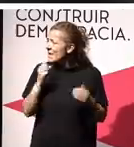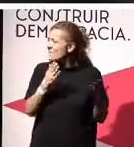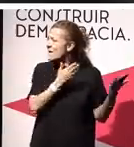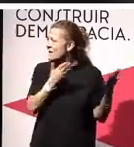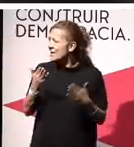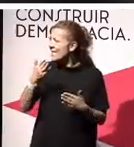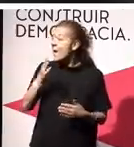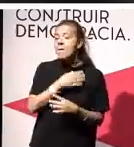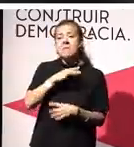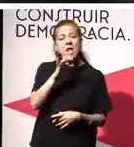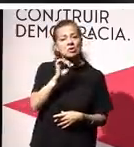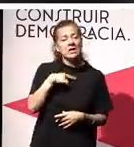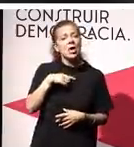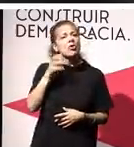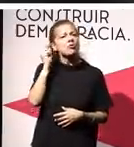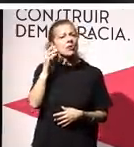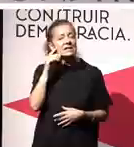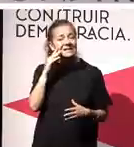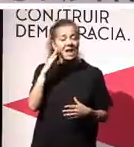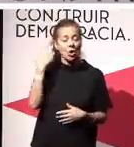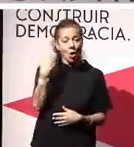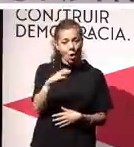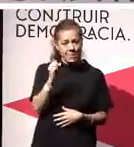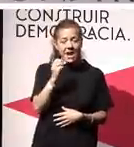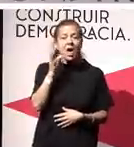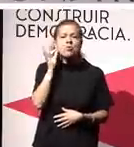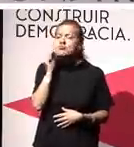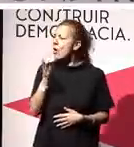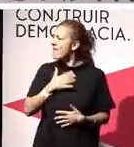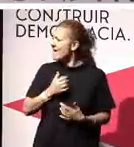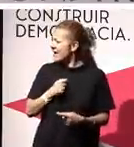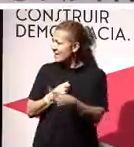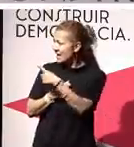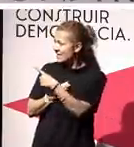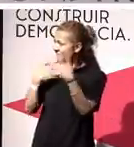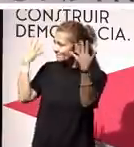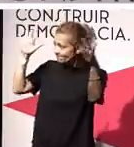Bienvenida a María José Pizarro, congresista colombiana y mujer valiente que conoce muy bien lo que es la represión